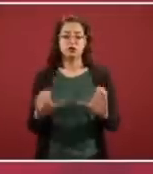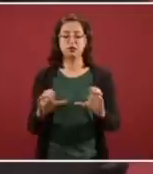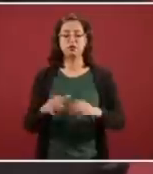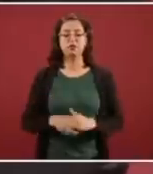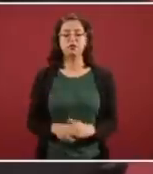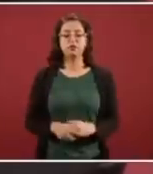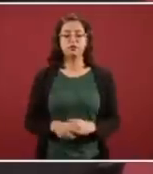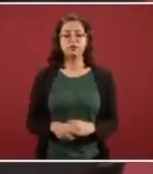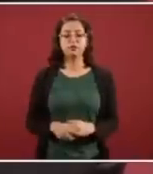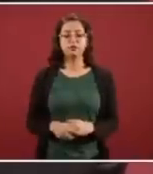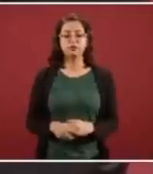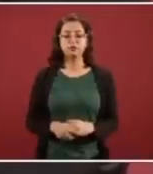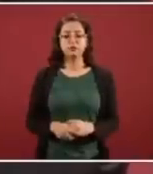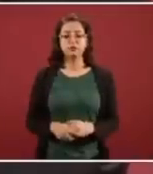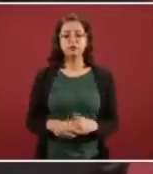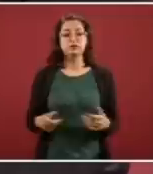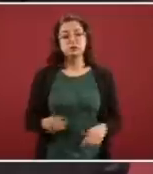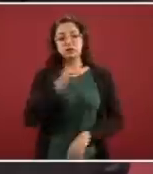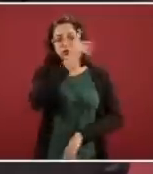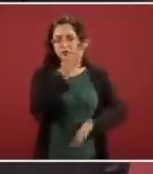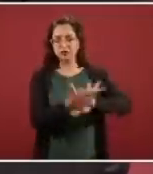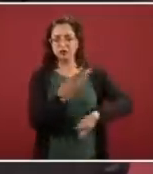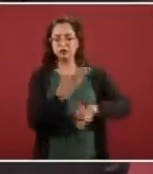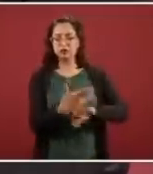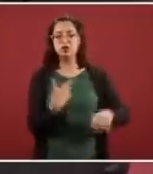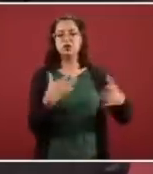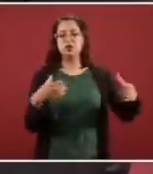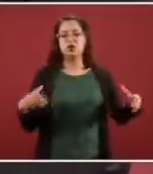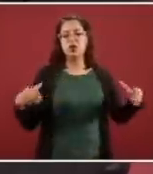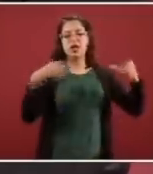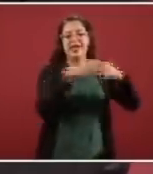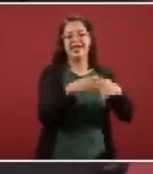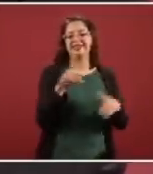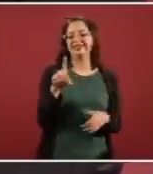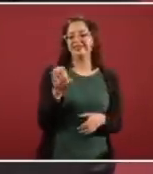Los demócratas en Estados Unidos